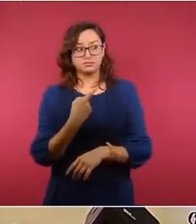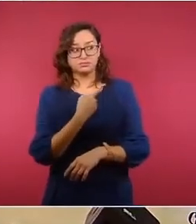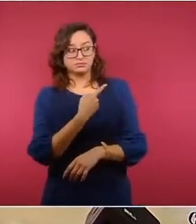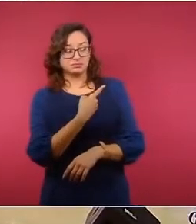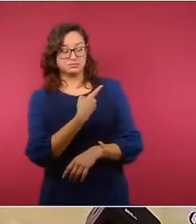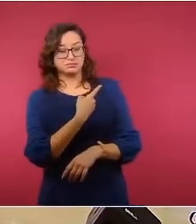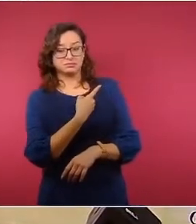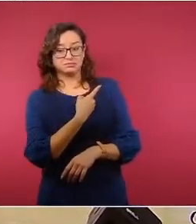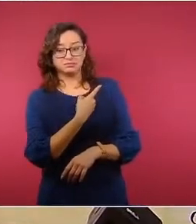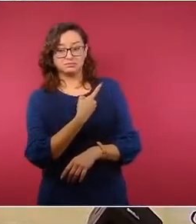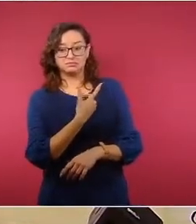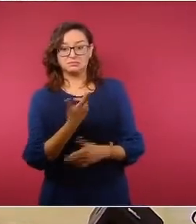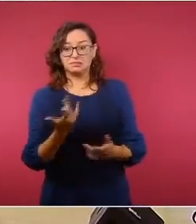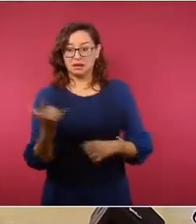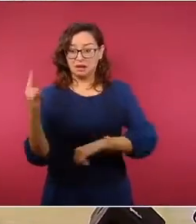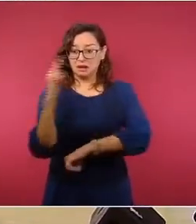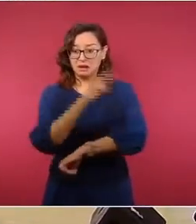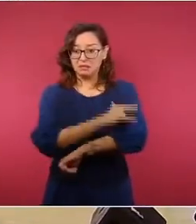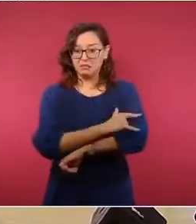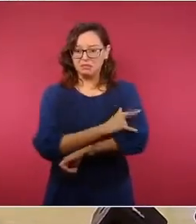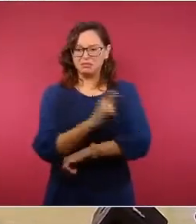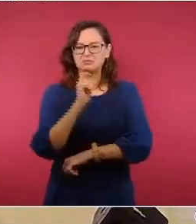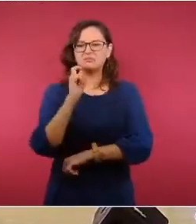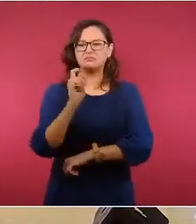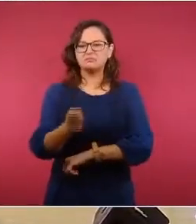produce desigualdad